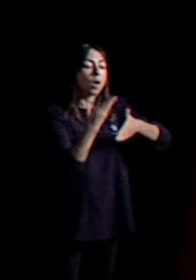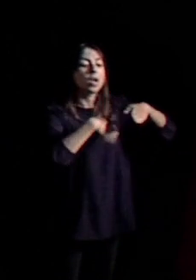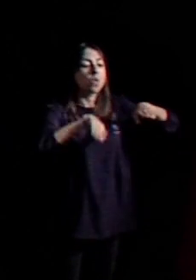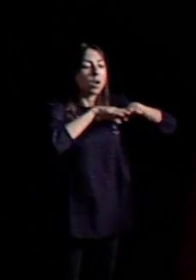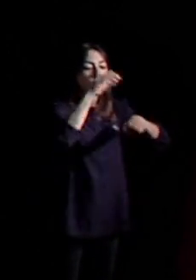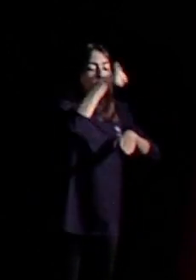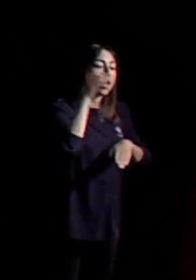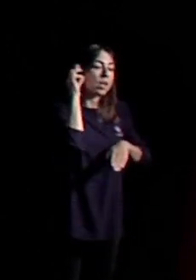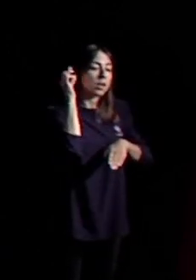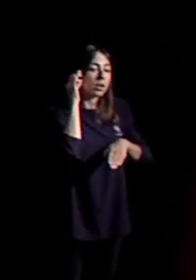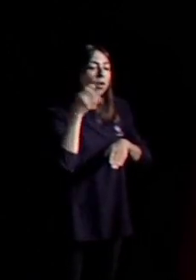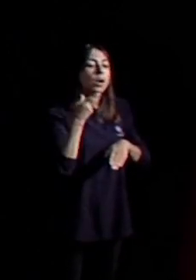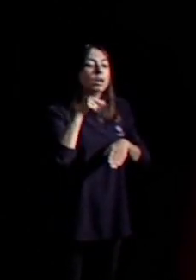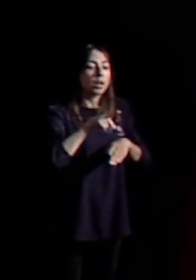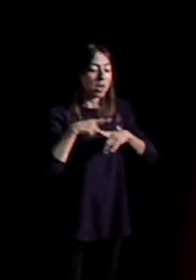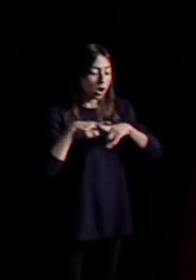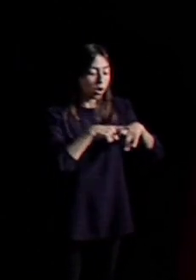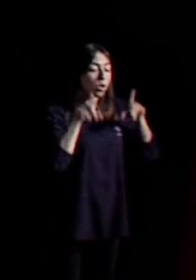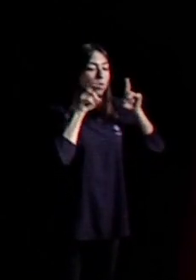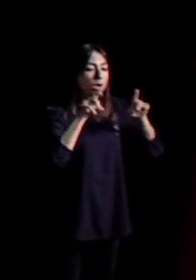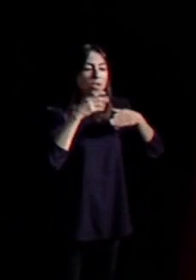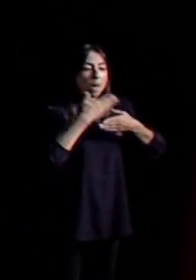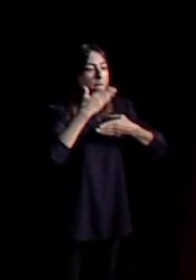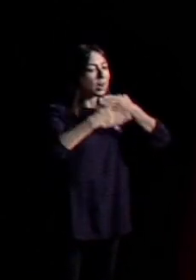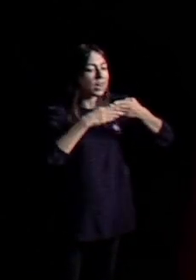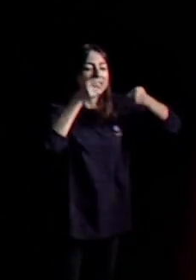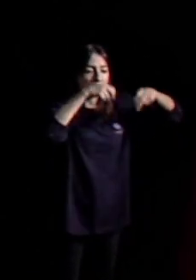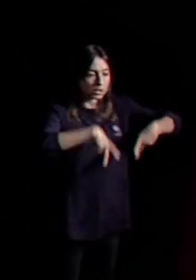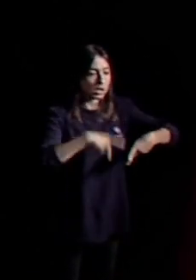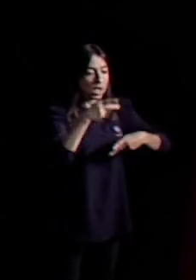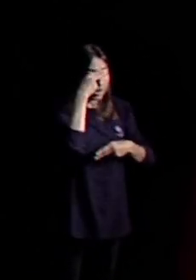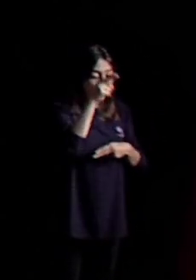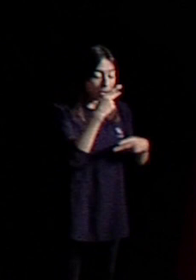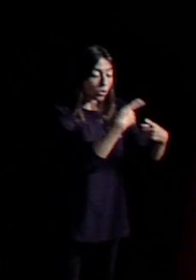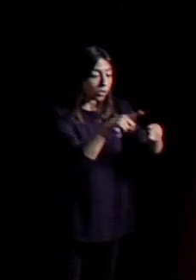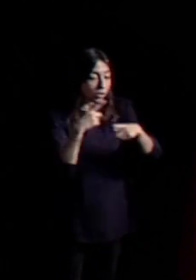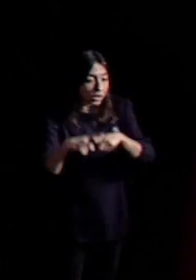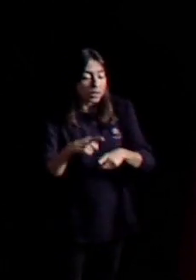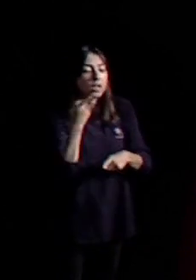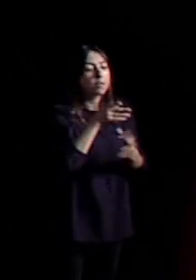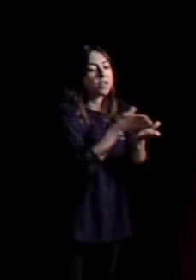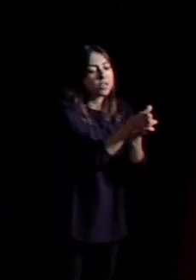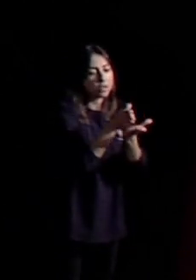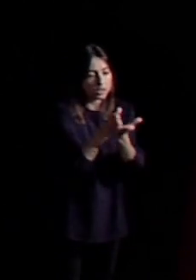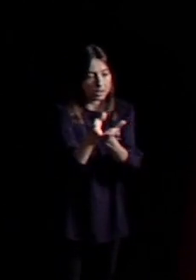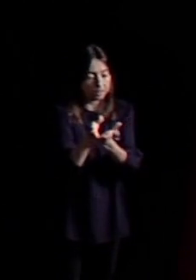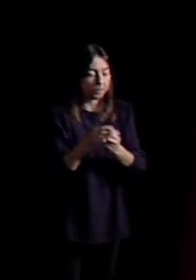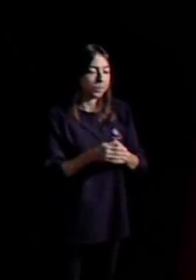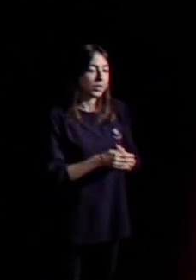de género y con educación positiva sin barreras, de respeto a la diferencia y a la diversidad.